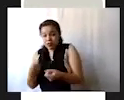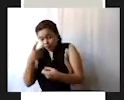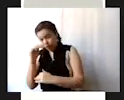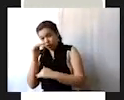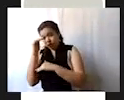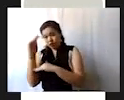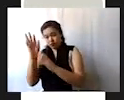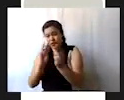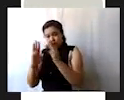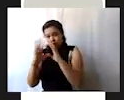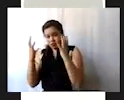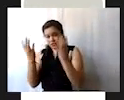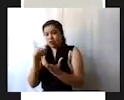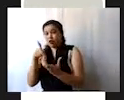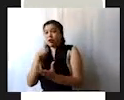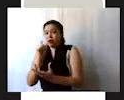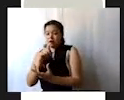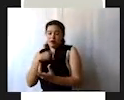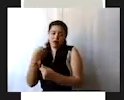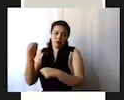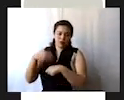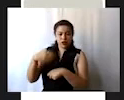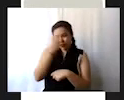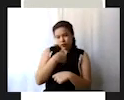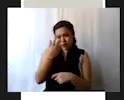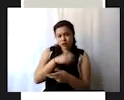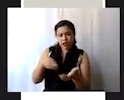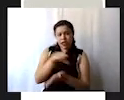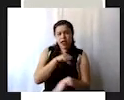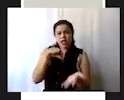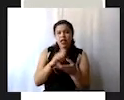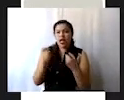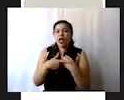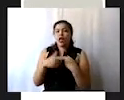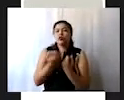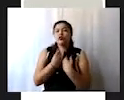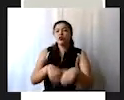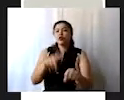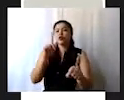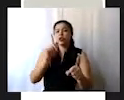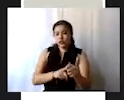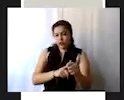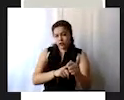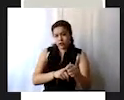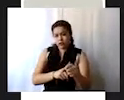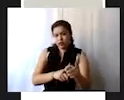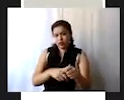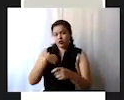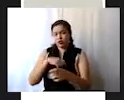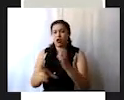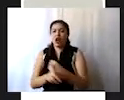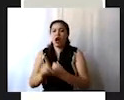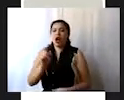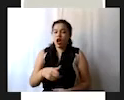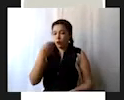límites planetarios, pero teniendo en cuenta y al centro un fundamento social, ¿no? Que si lo vemos aquí son cuestiones de agua,